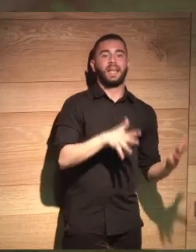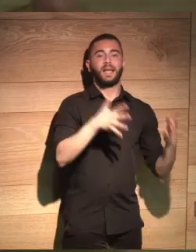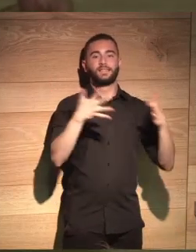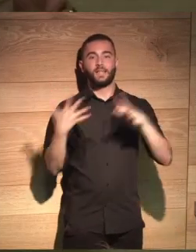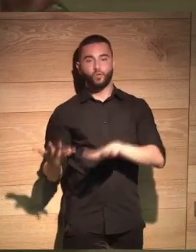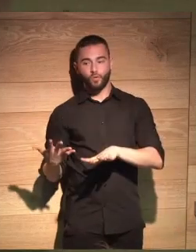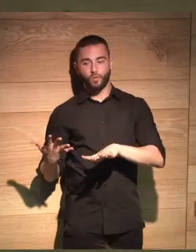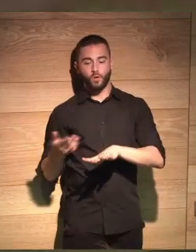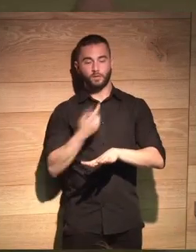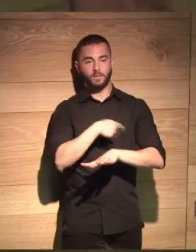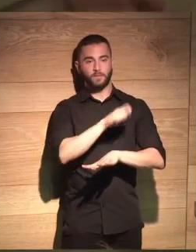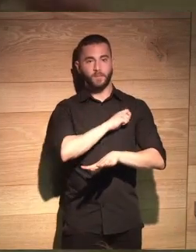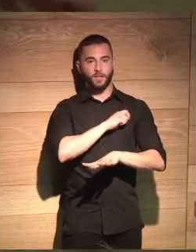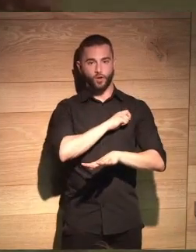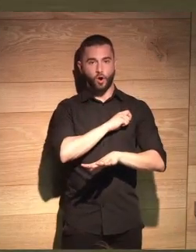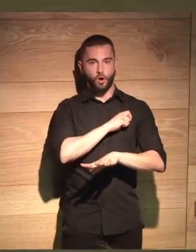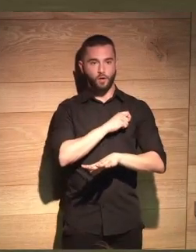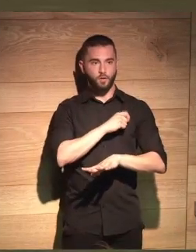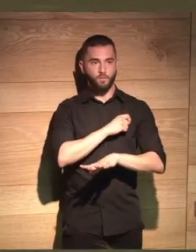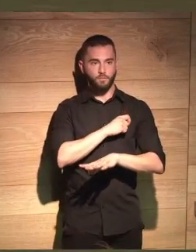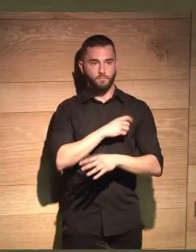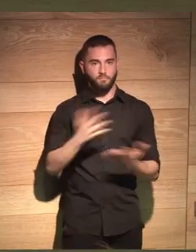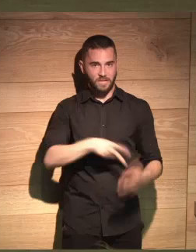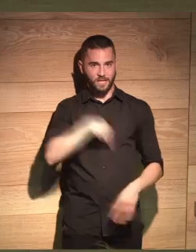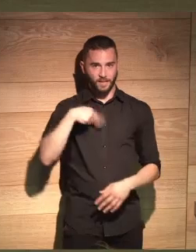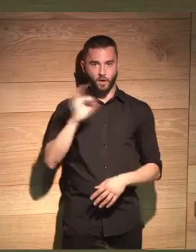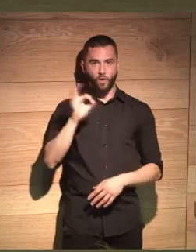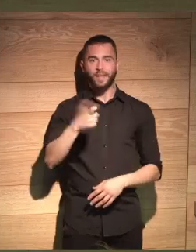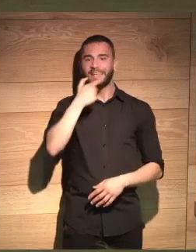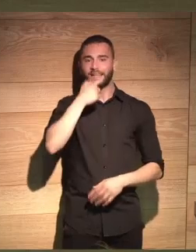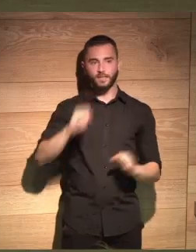un español, supongo, bastante popular a un inglés oficial,